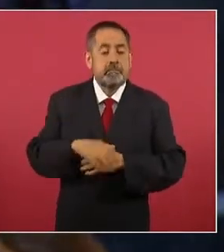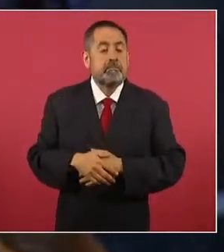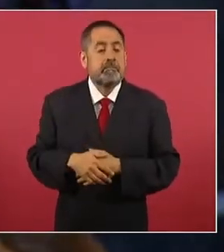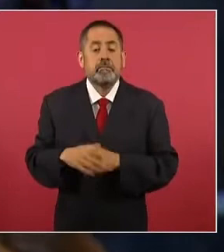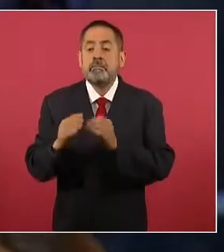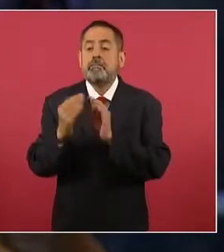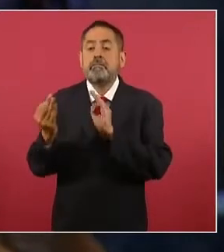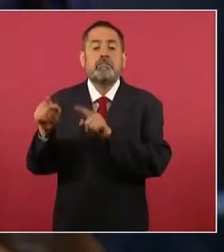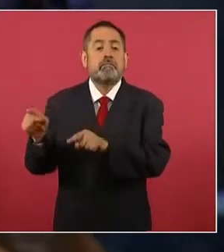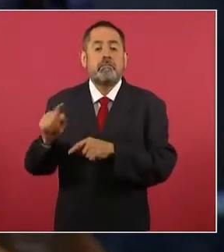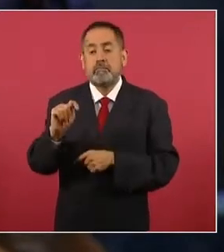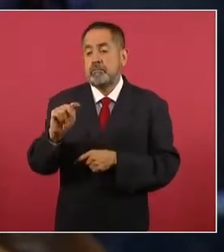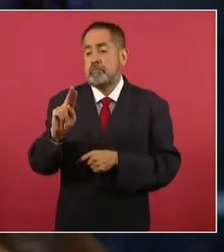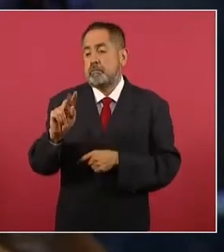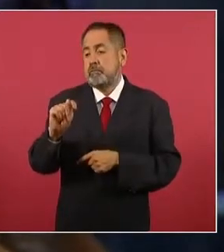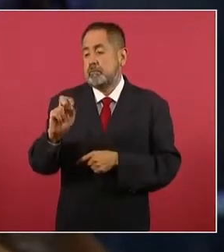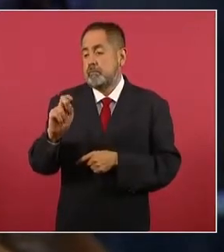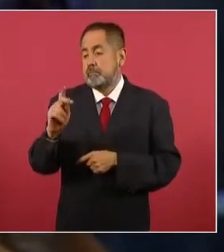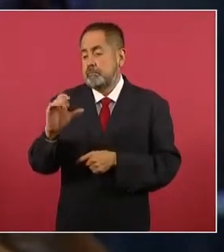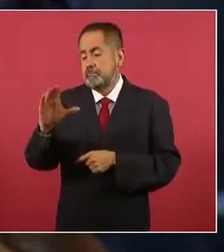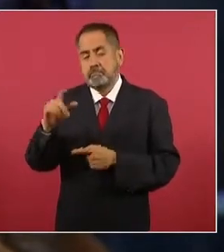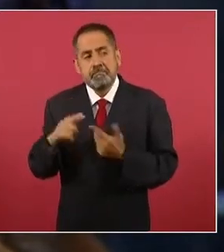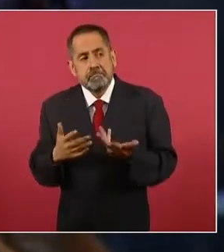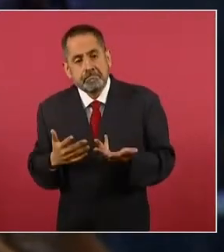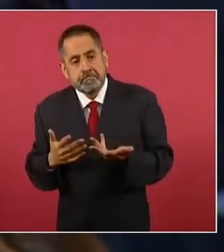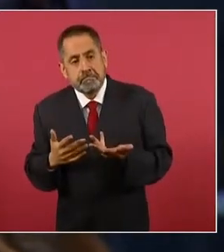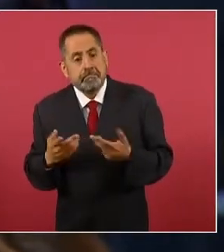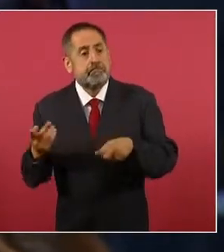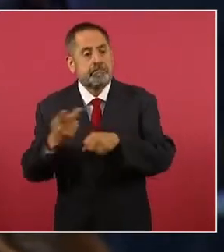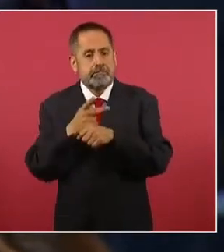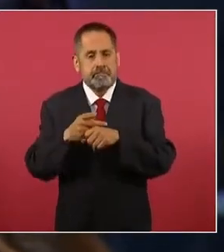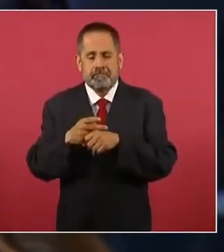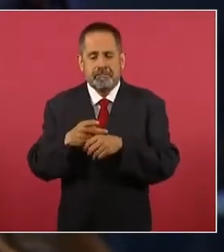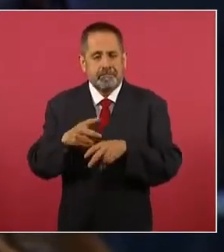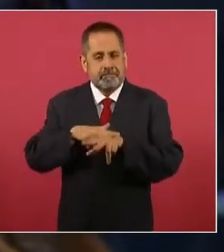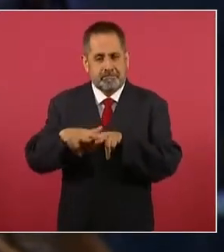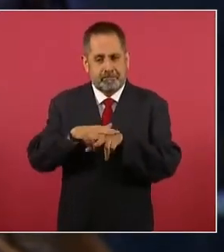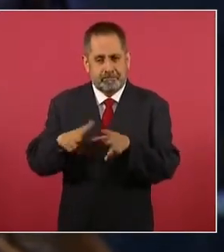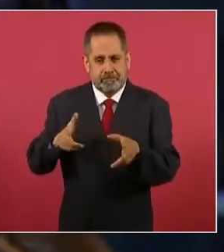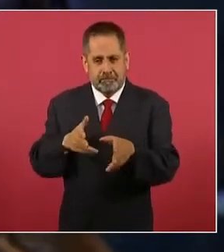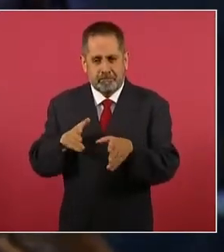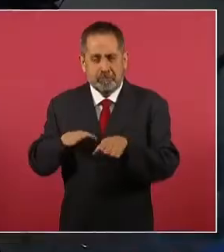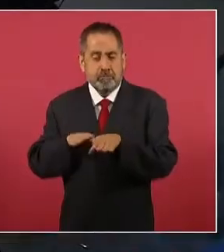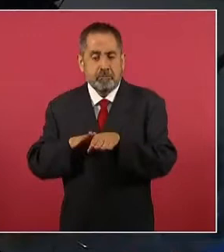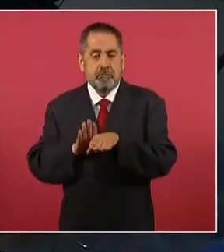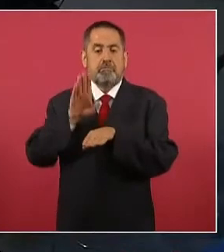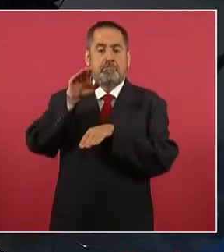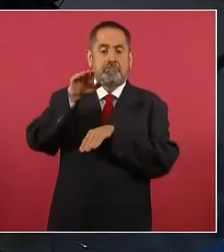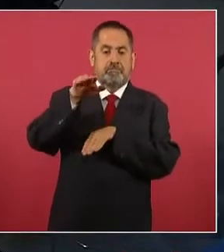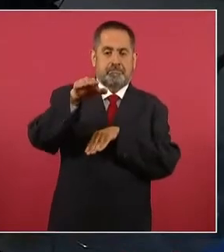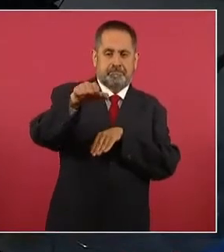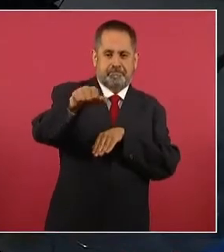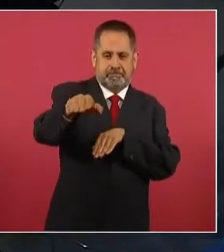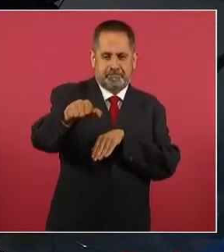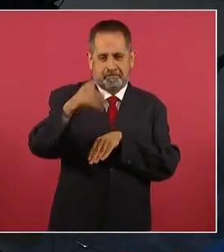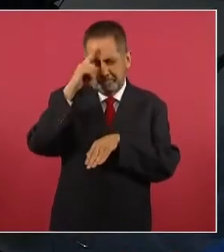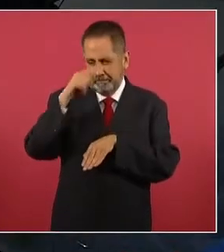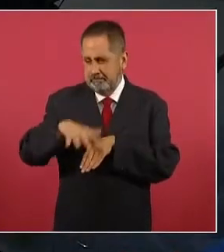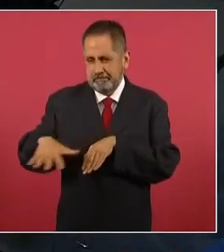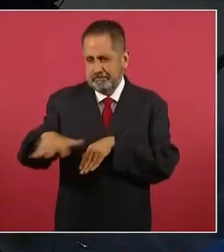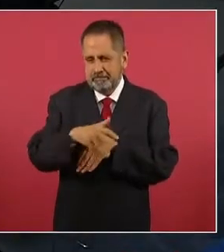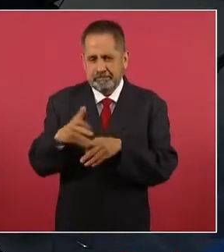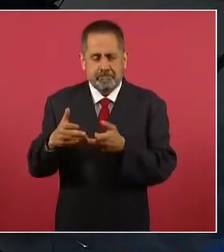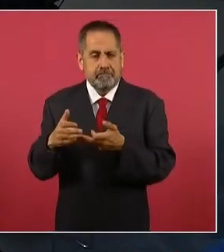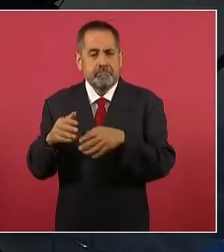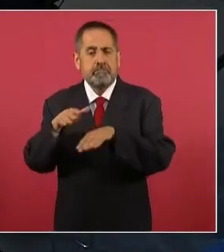incluso siguen en este pendiente del tramo elevado que piden, precisamente para no partir sus comunidades en dos, ya que si